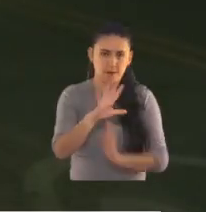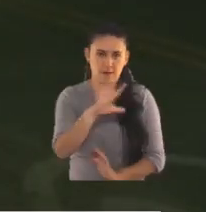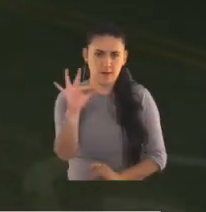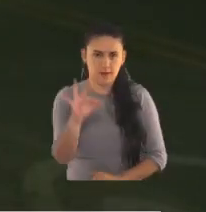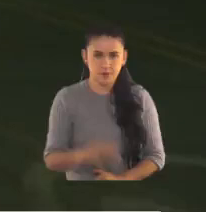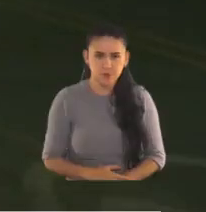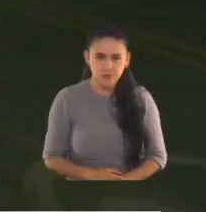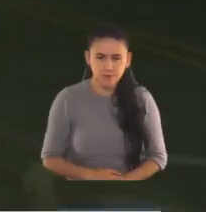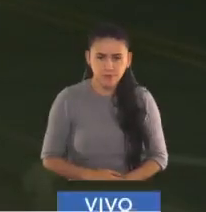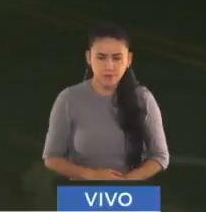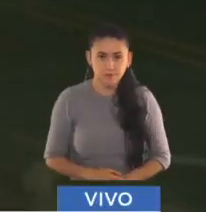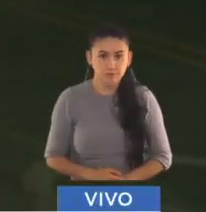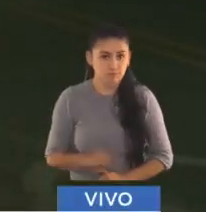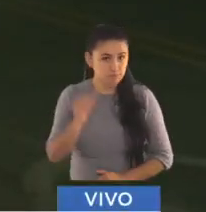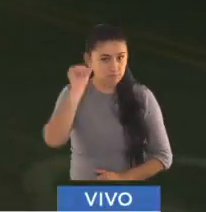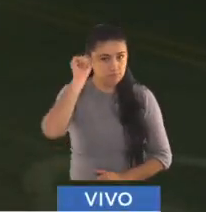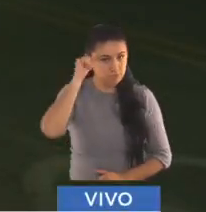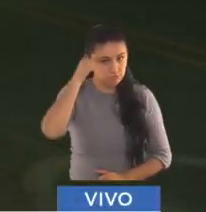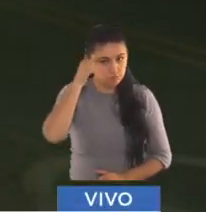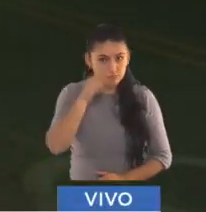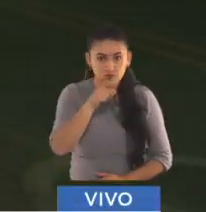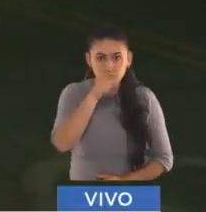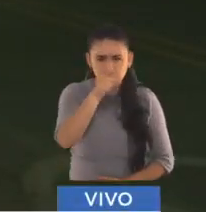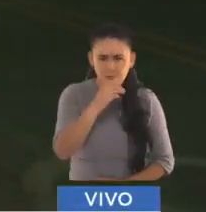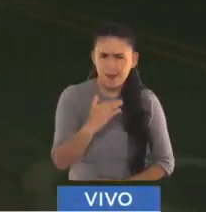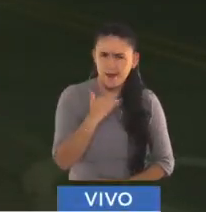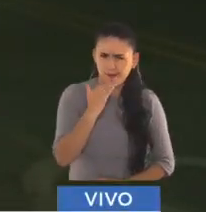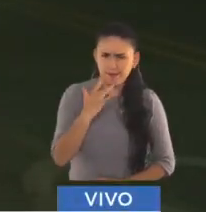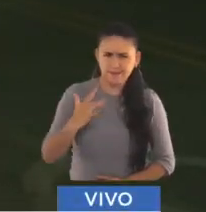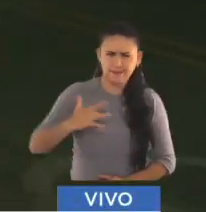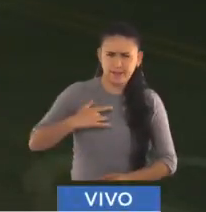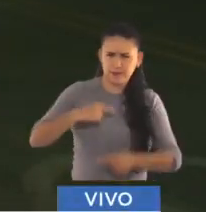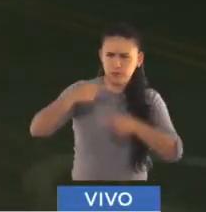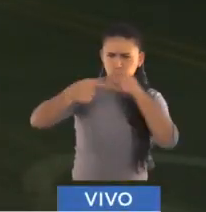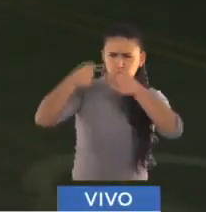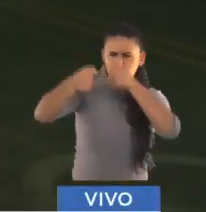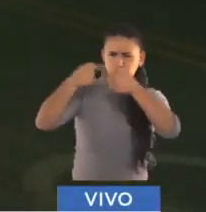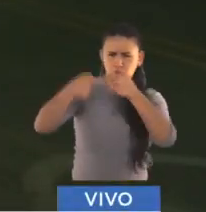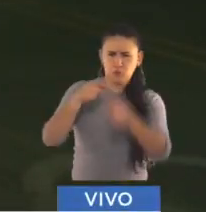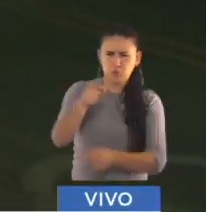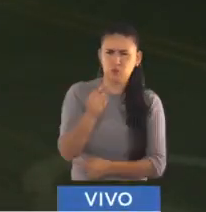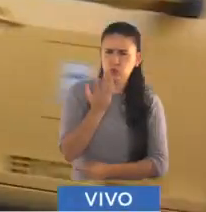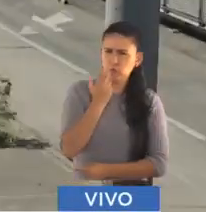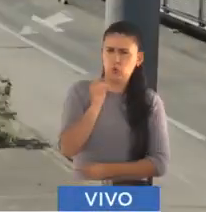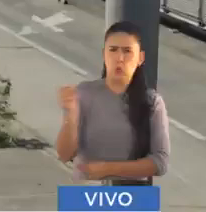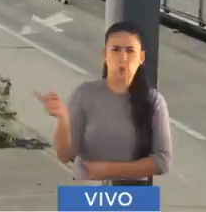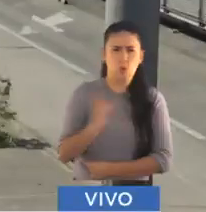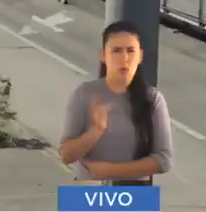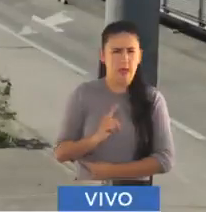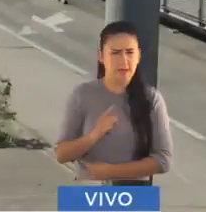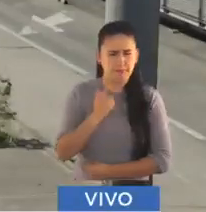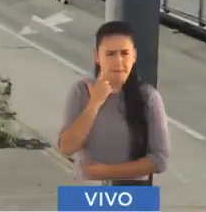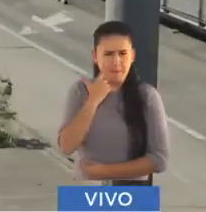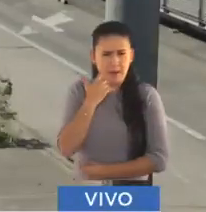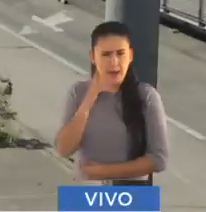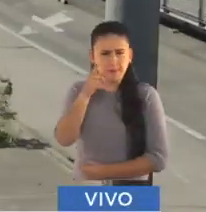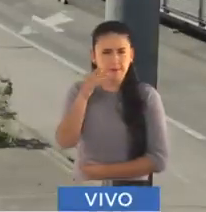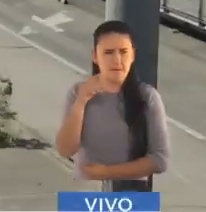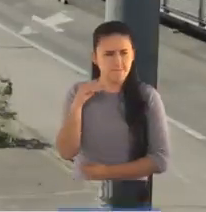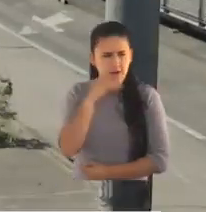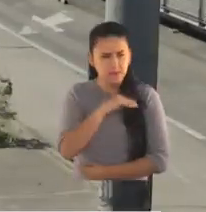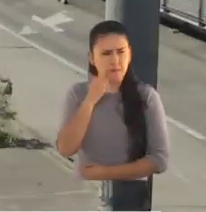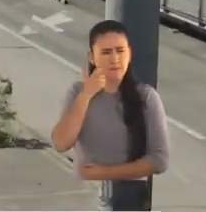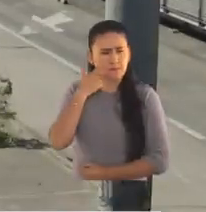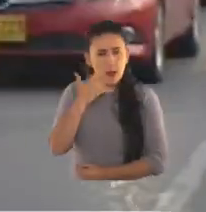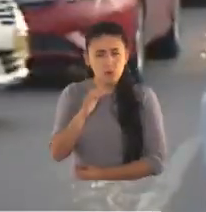Recuerde que si usted sospecha que no le están cobrando lo adecuado o que el taxímetro está adulterado,